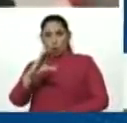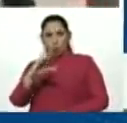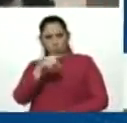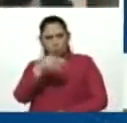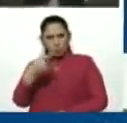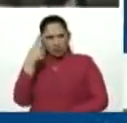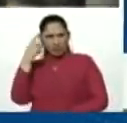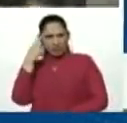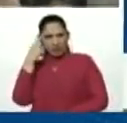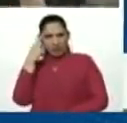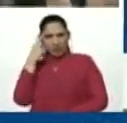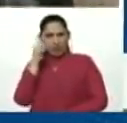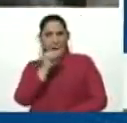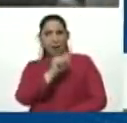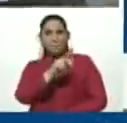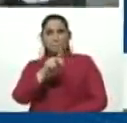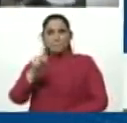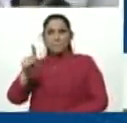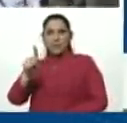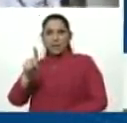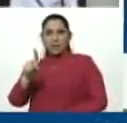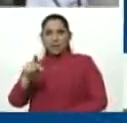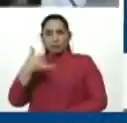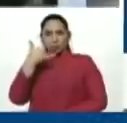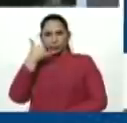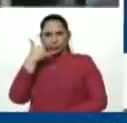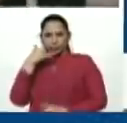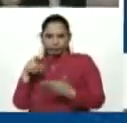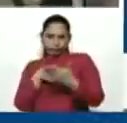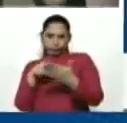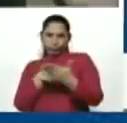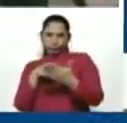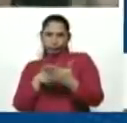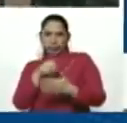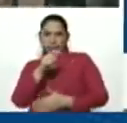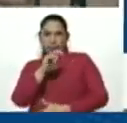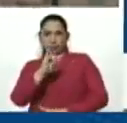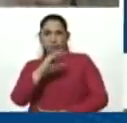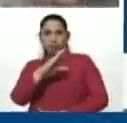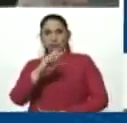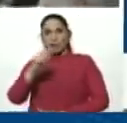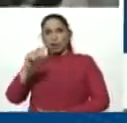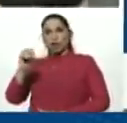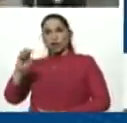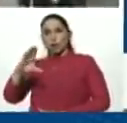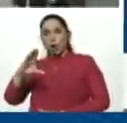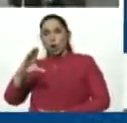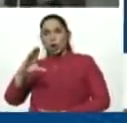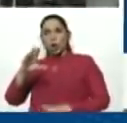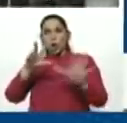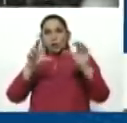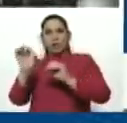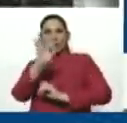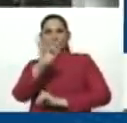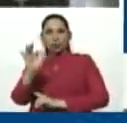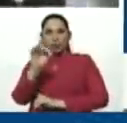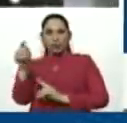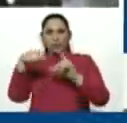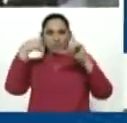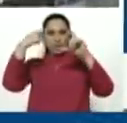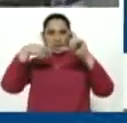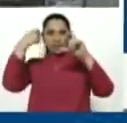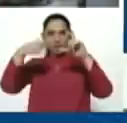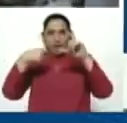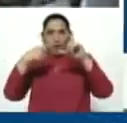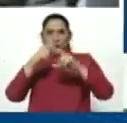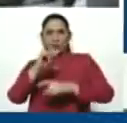aplicación TikTok, ¿verdad? Es una red social. El 80% de los videos de TikTok son de